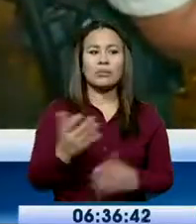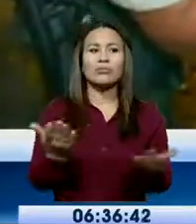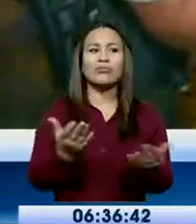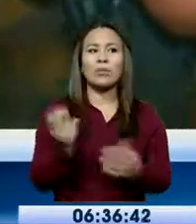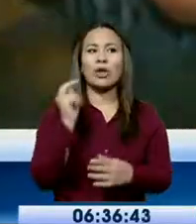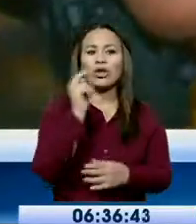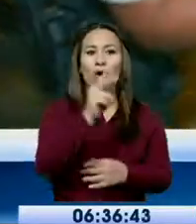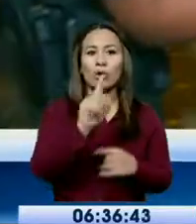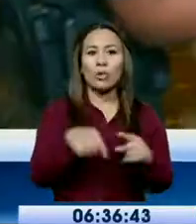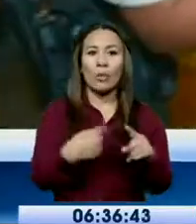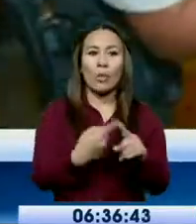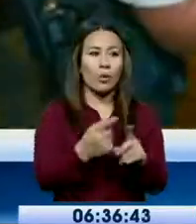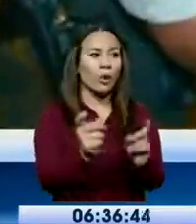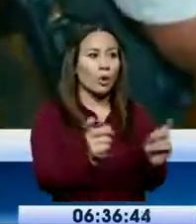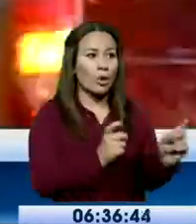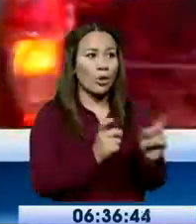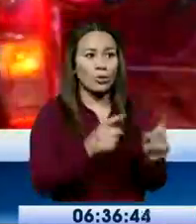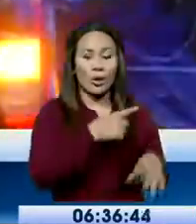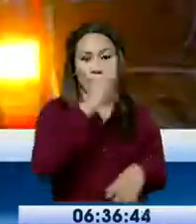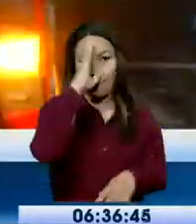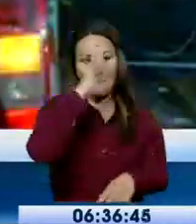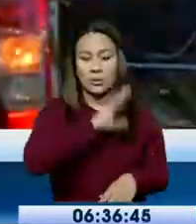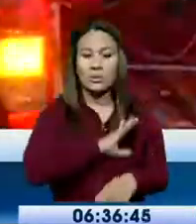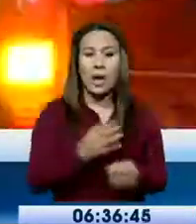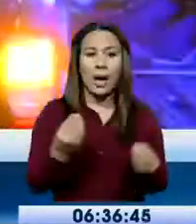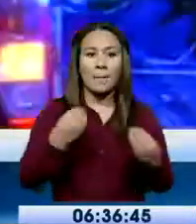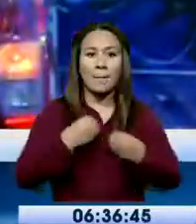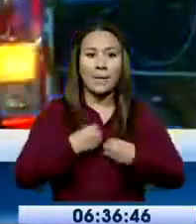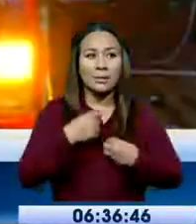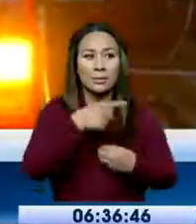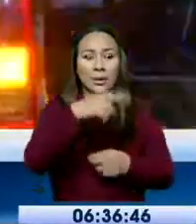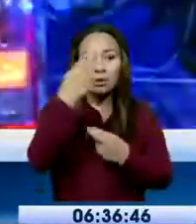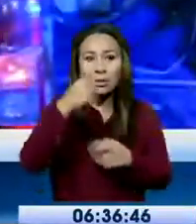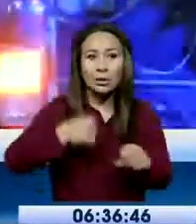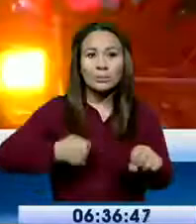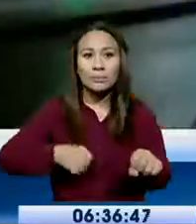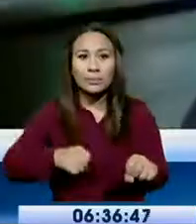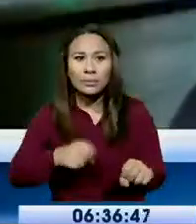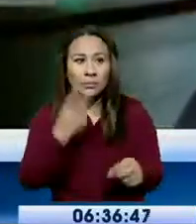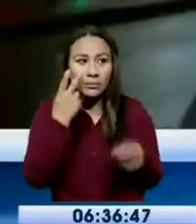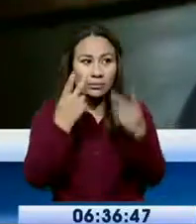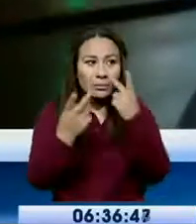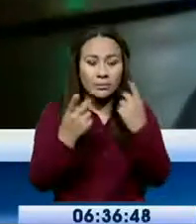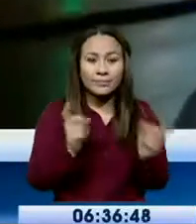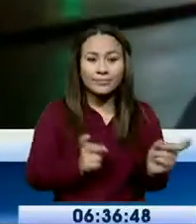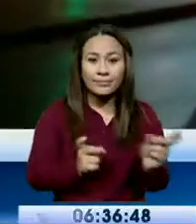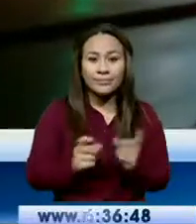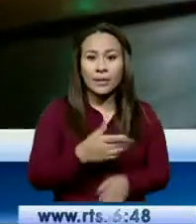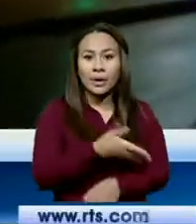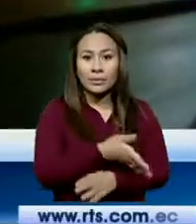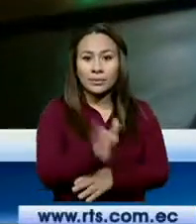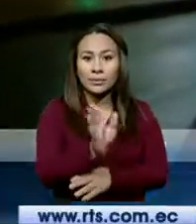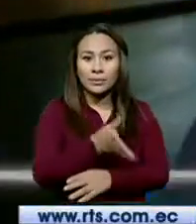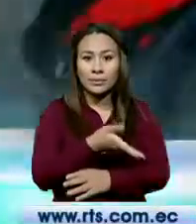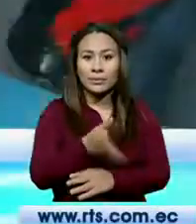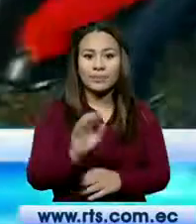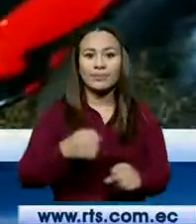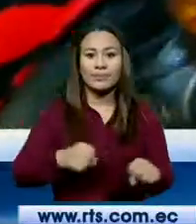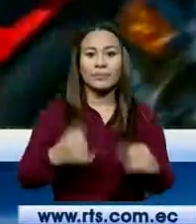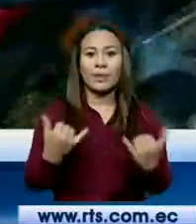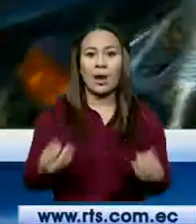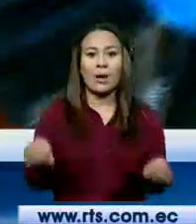Durante el control, hubo novedades con la circulación de motocicletas. Como ustedes pueden ver, tenemos varias motos